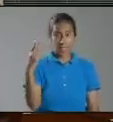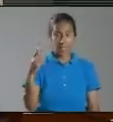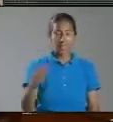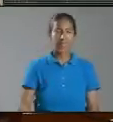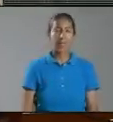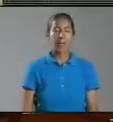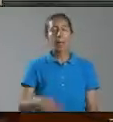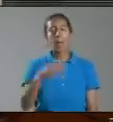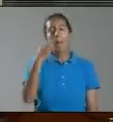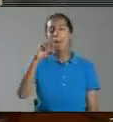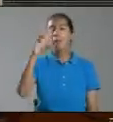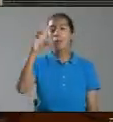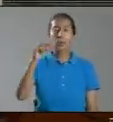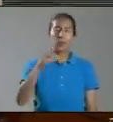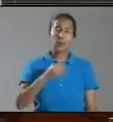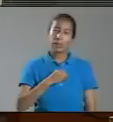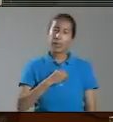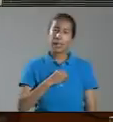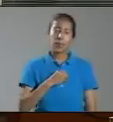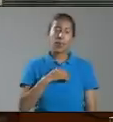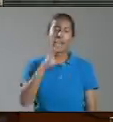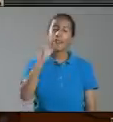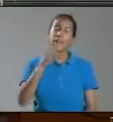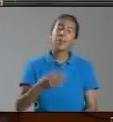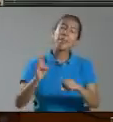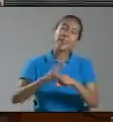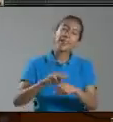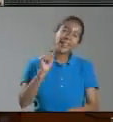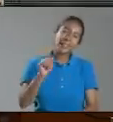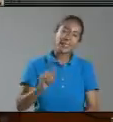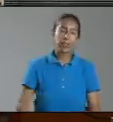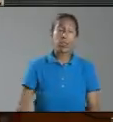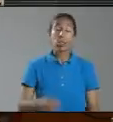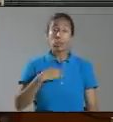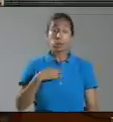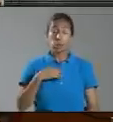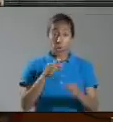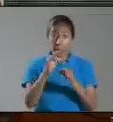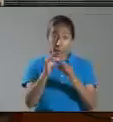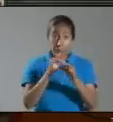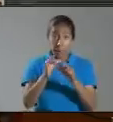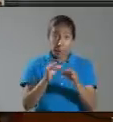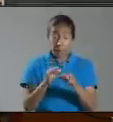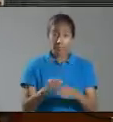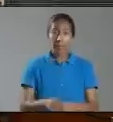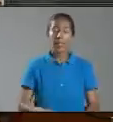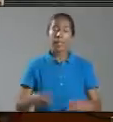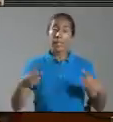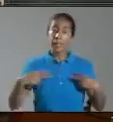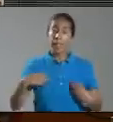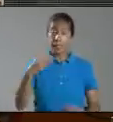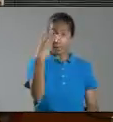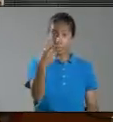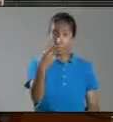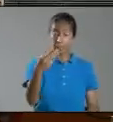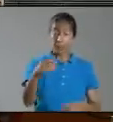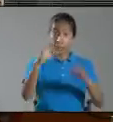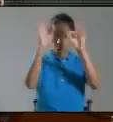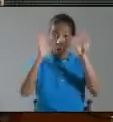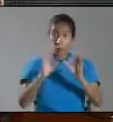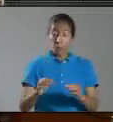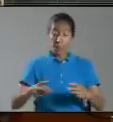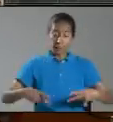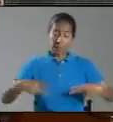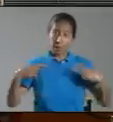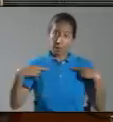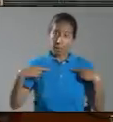viernes, pero no quiero redundar. Pero yo explicaba que existen tres clases de vida: la vida